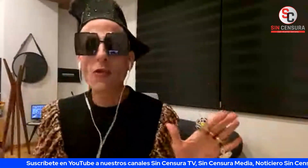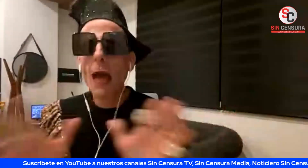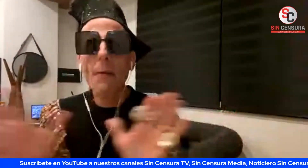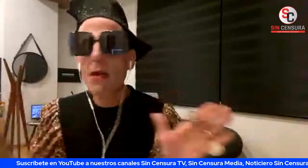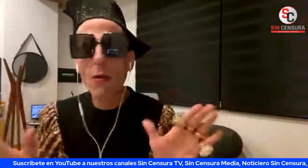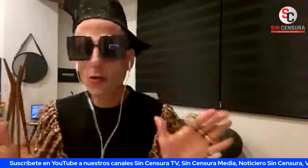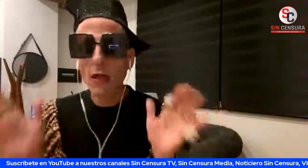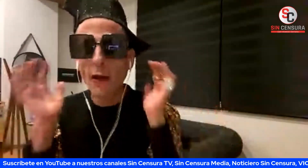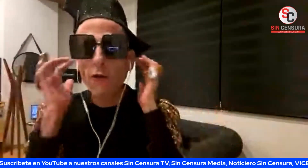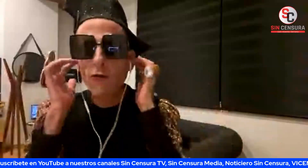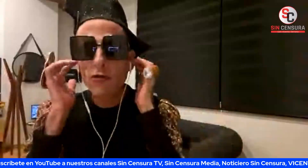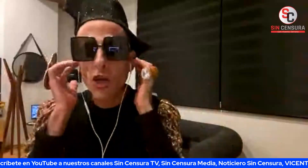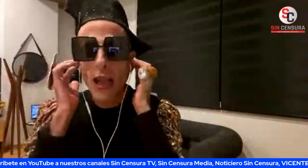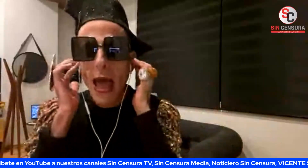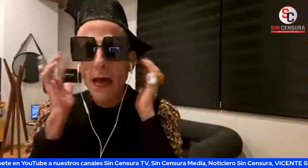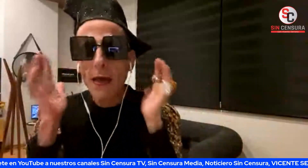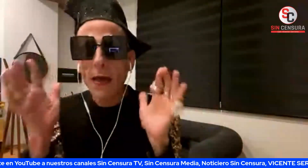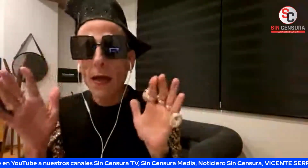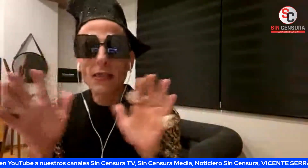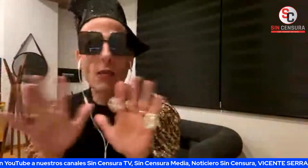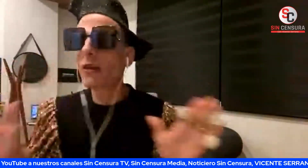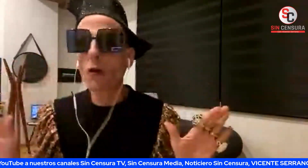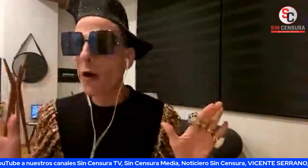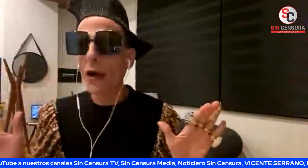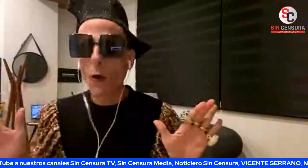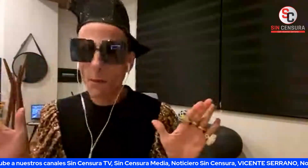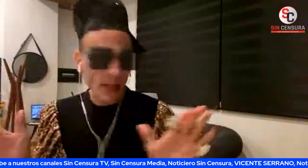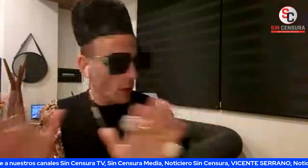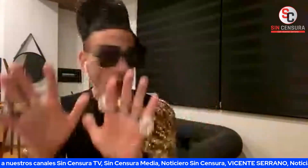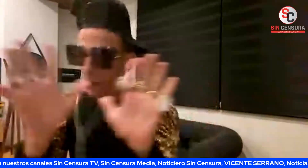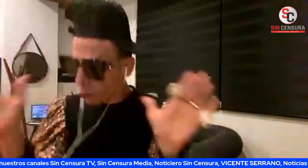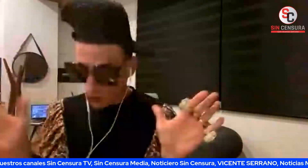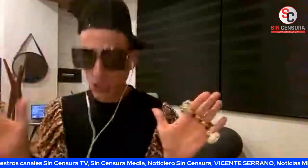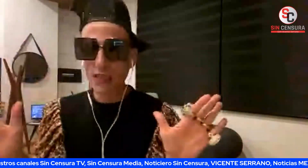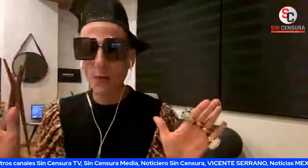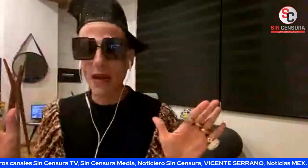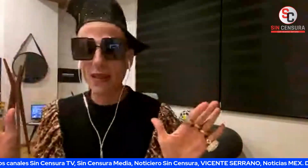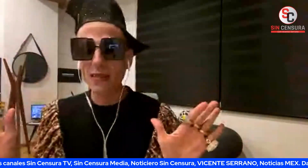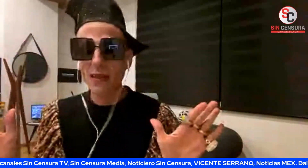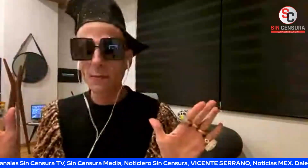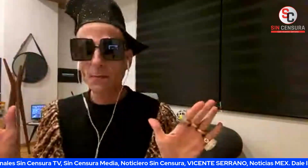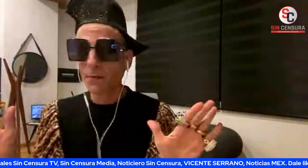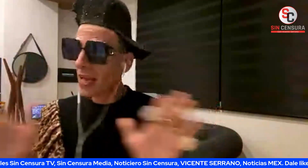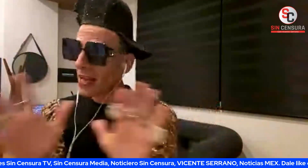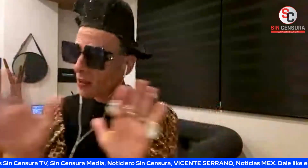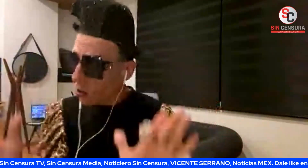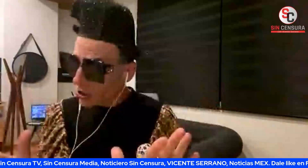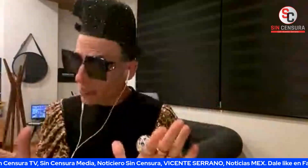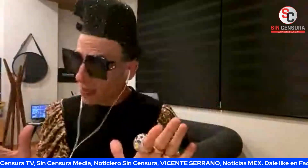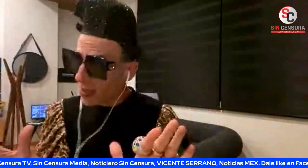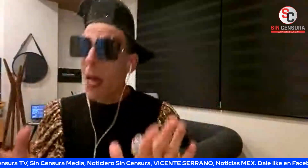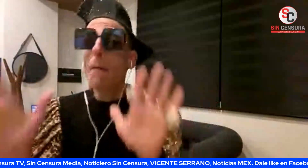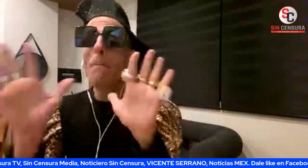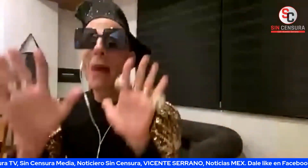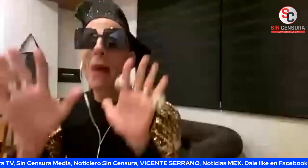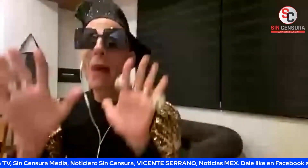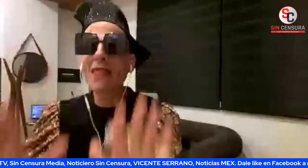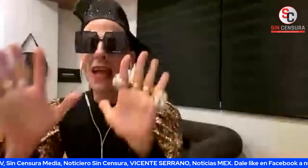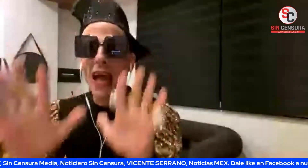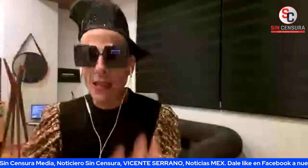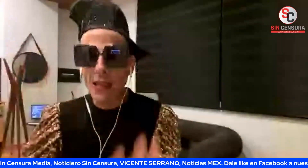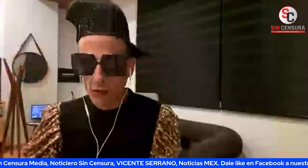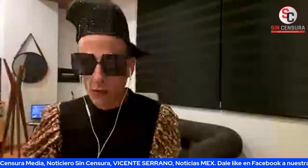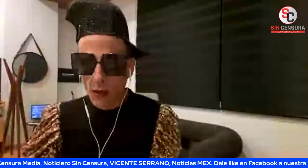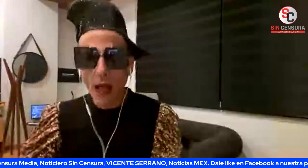repetir esto. Ya vimos que no funciona si no es con carro completo en muchas partes. Entonces, basta